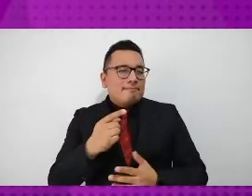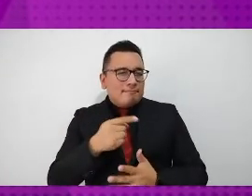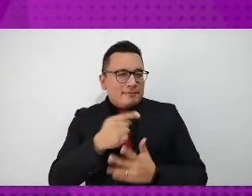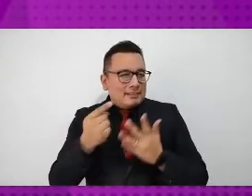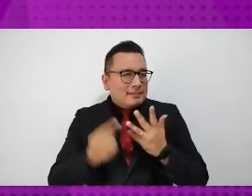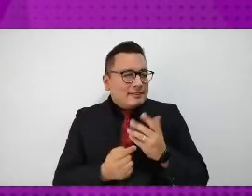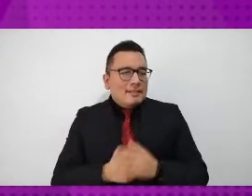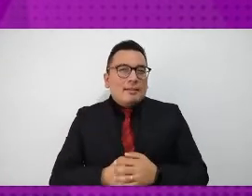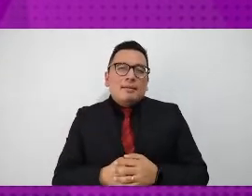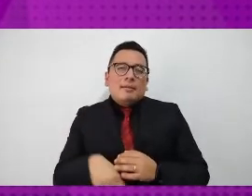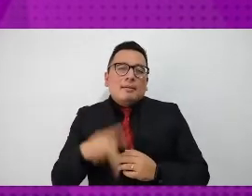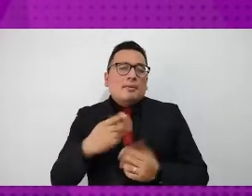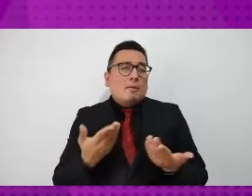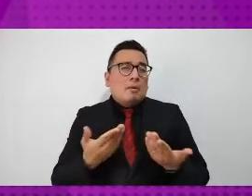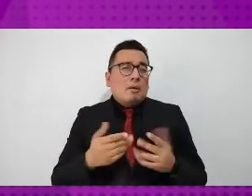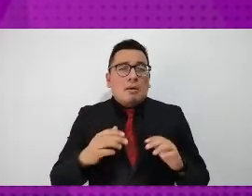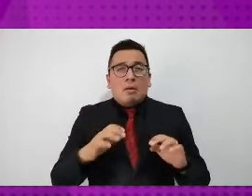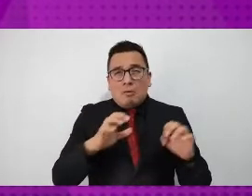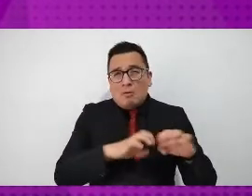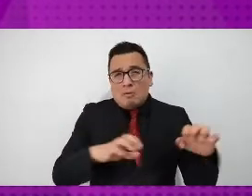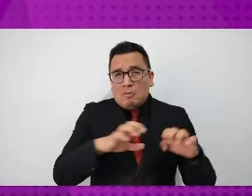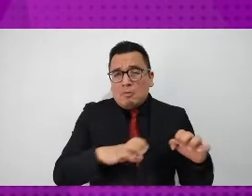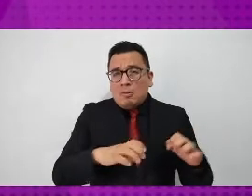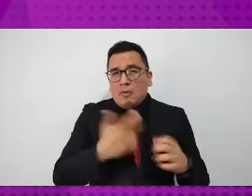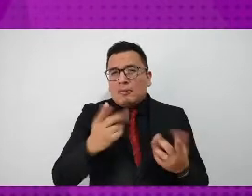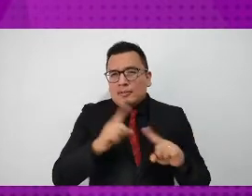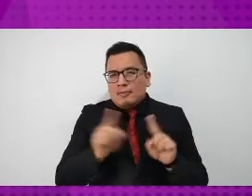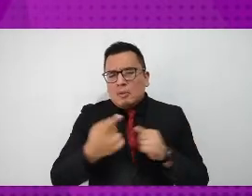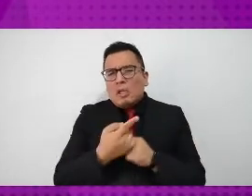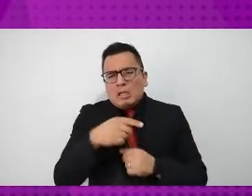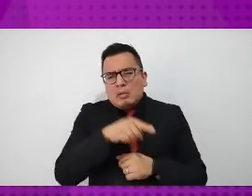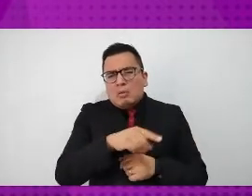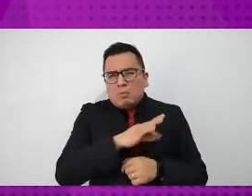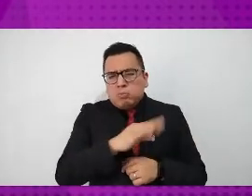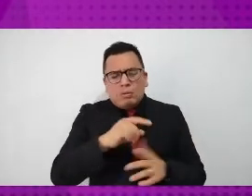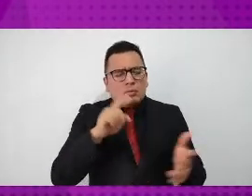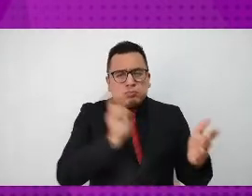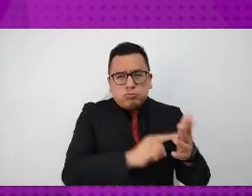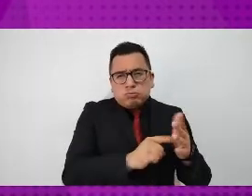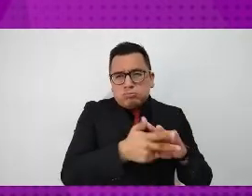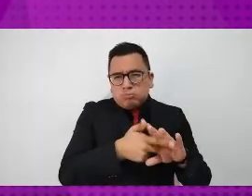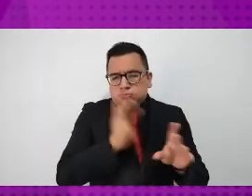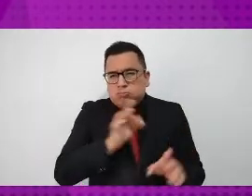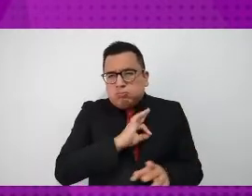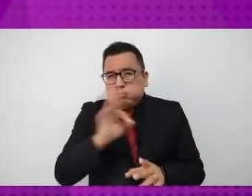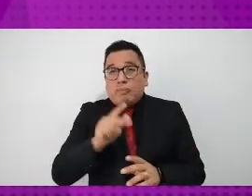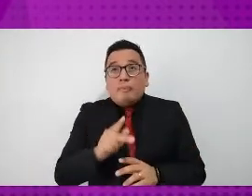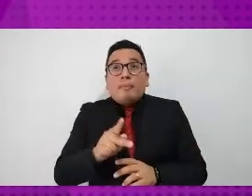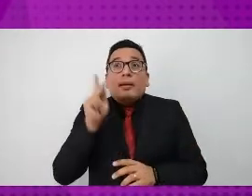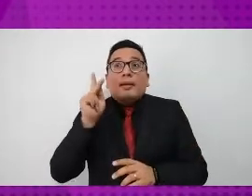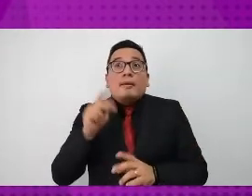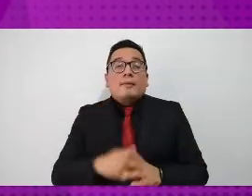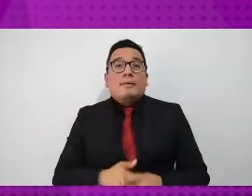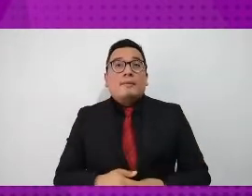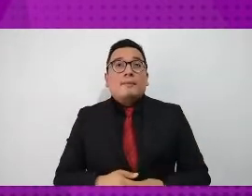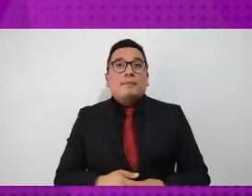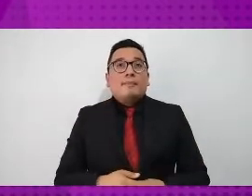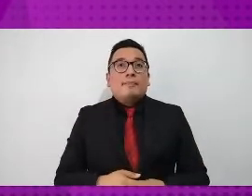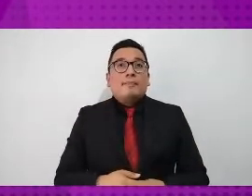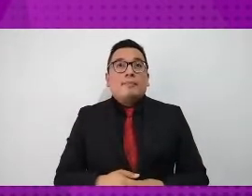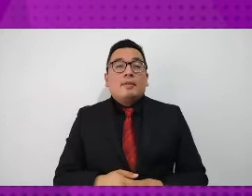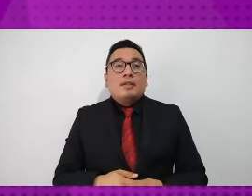que con la urna electrónica que también tiene la opción justamente de anular el voto pero favorece